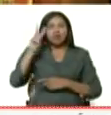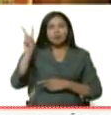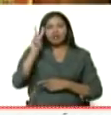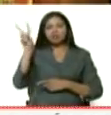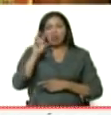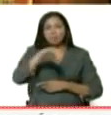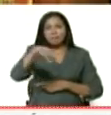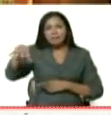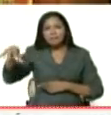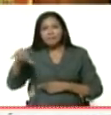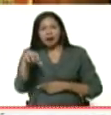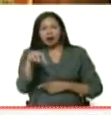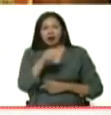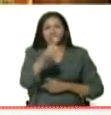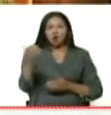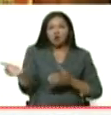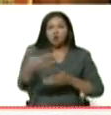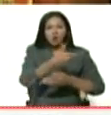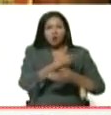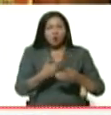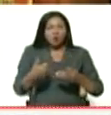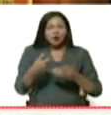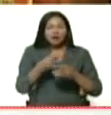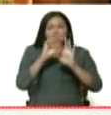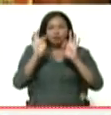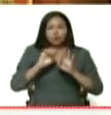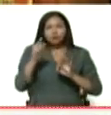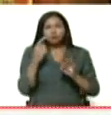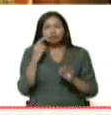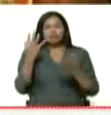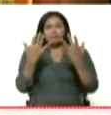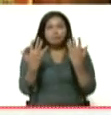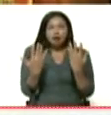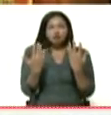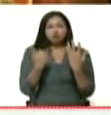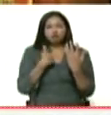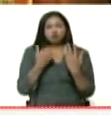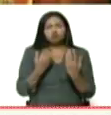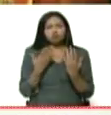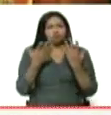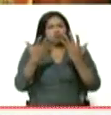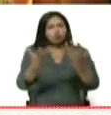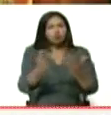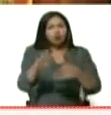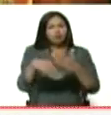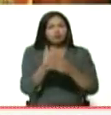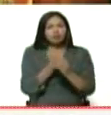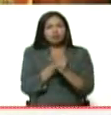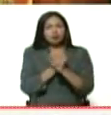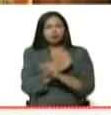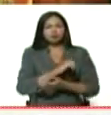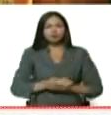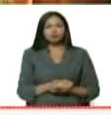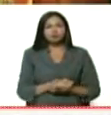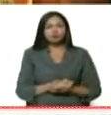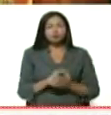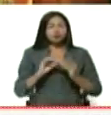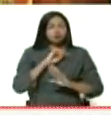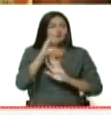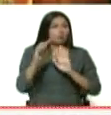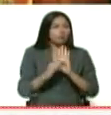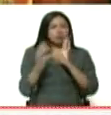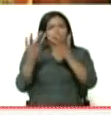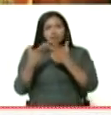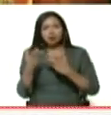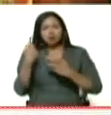los estados. Y díganle que aquí están estas manos extendidas para el trabajo. con todos los empresarios que